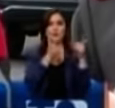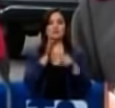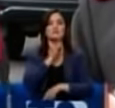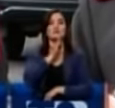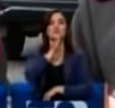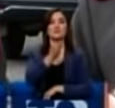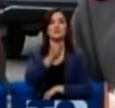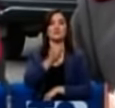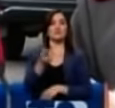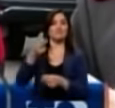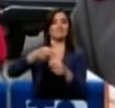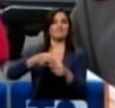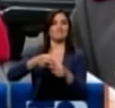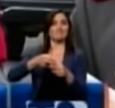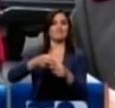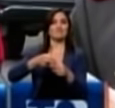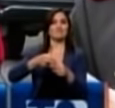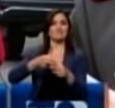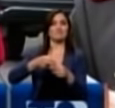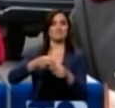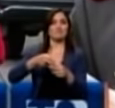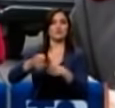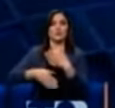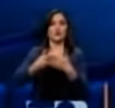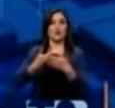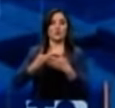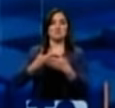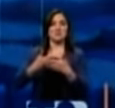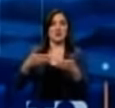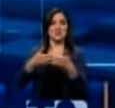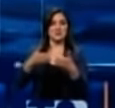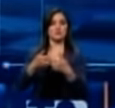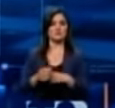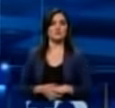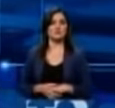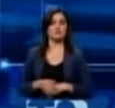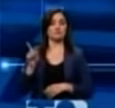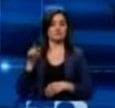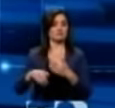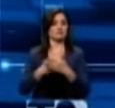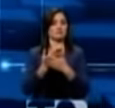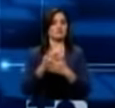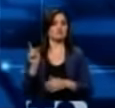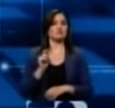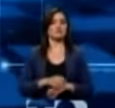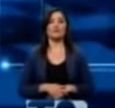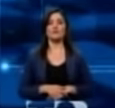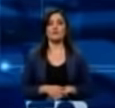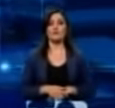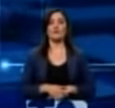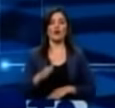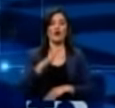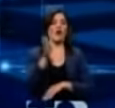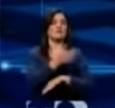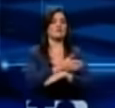estar con la presencia total y la de todo un personal. El nuevo comandante del ejército, Edison Narváez, se desempeñaba